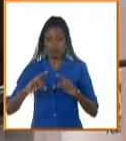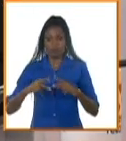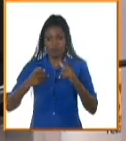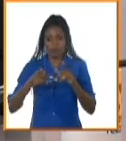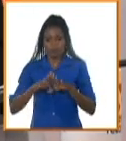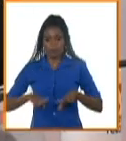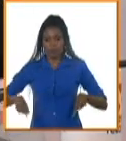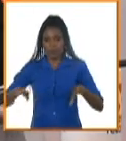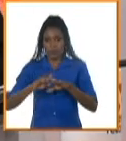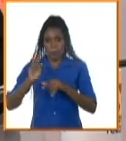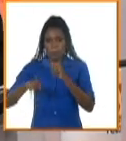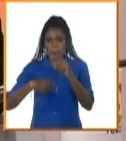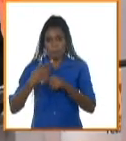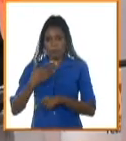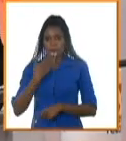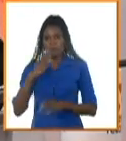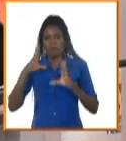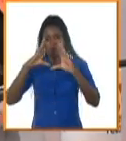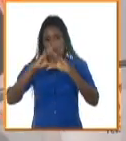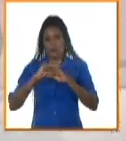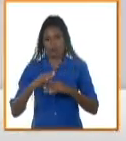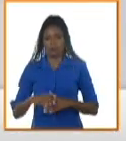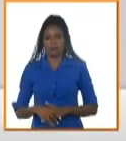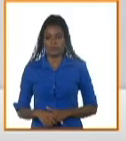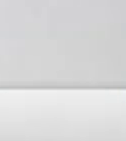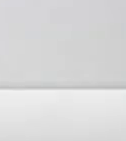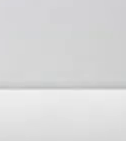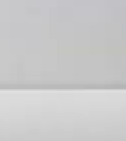nuestras mesas redondas muy buenas noches